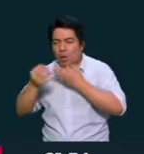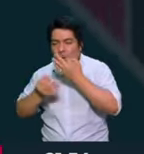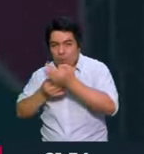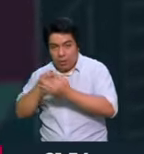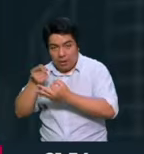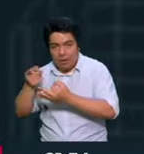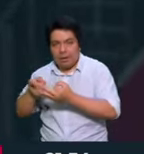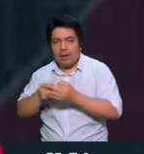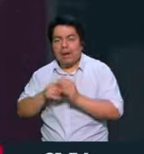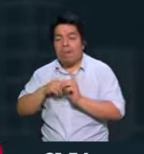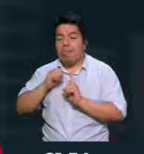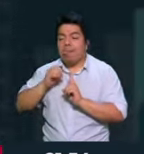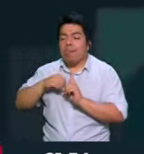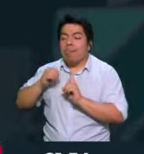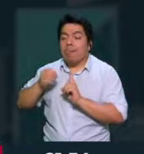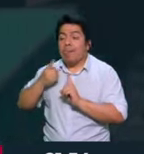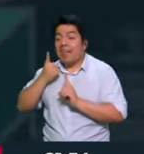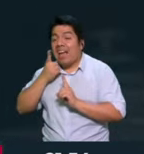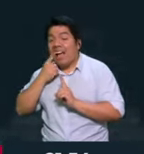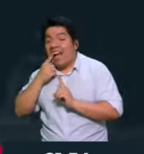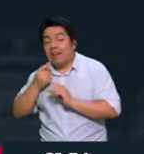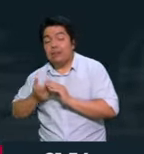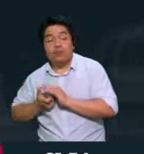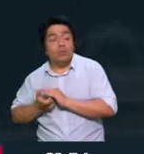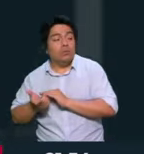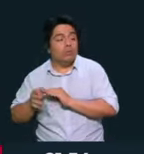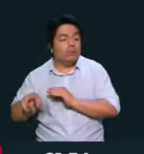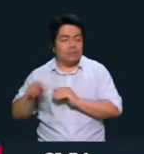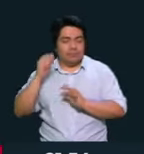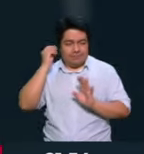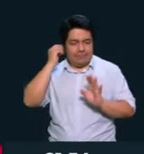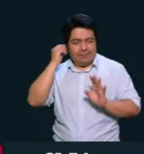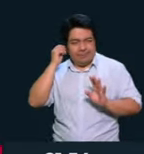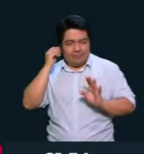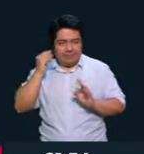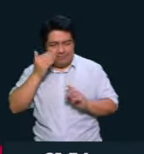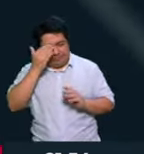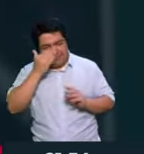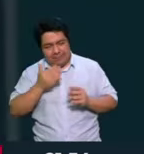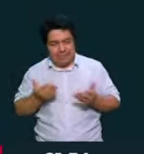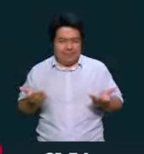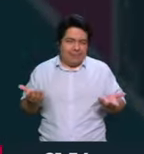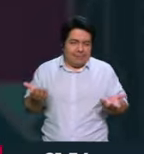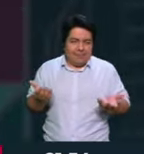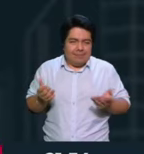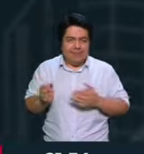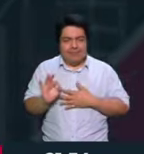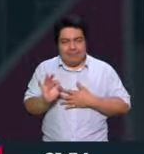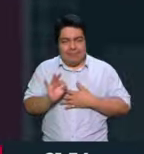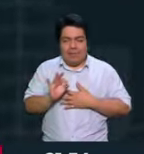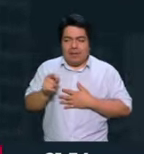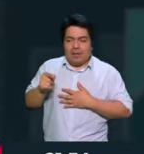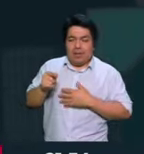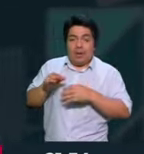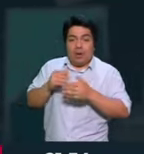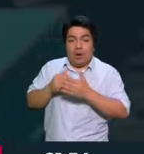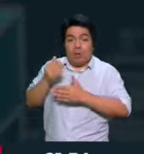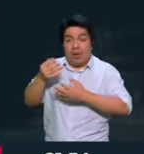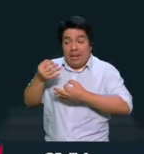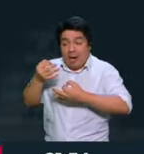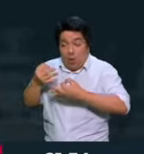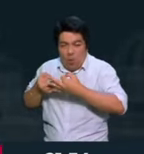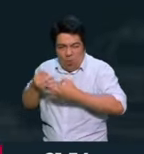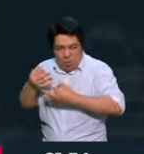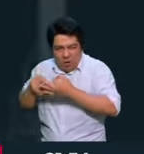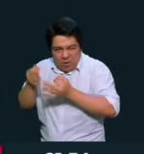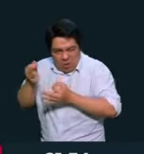lo que dijo el presidente. Así es, también creo que parte de que se pusiera en marcha un juicio político de parte